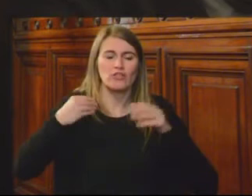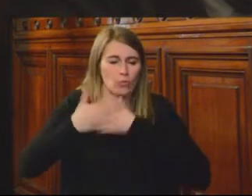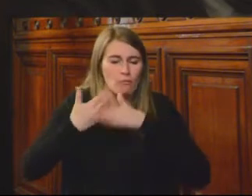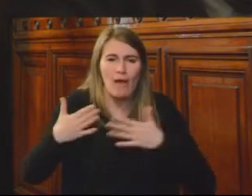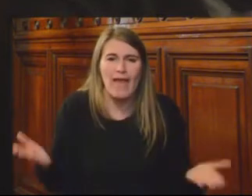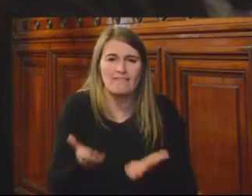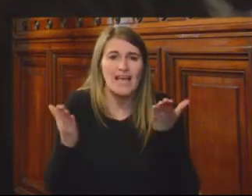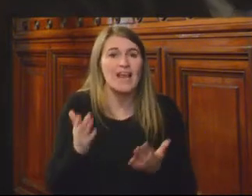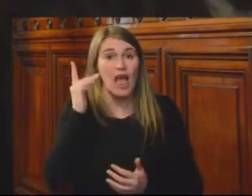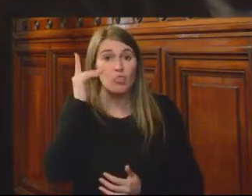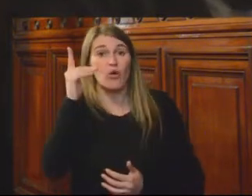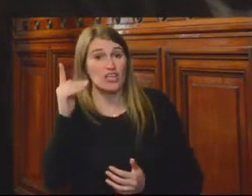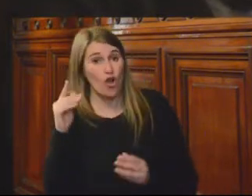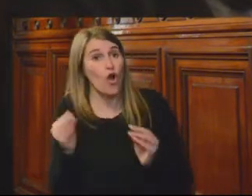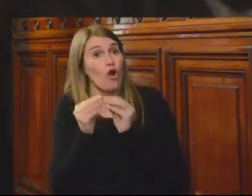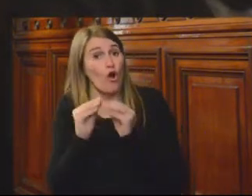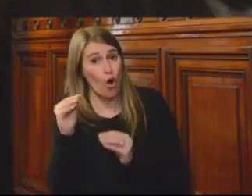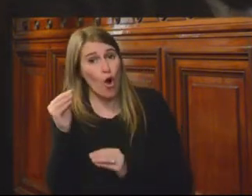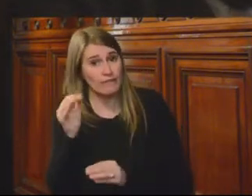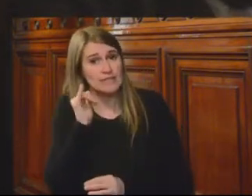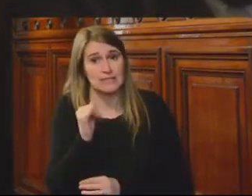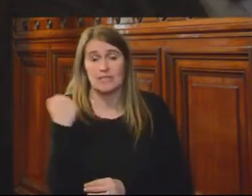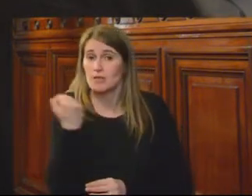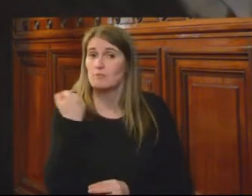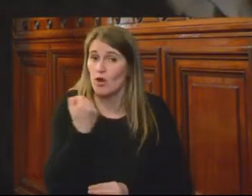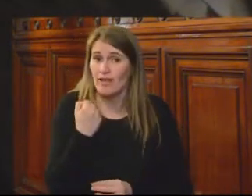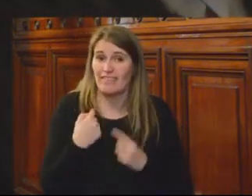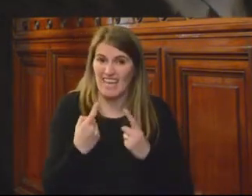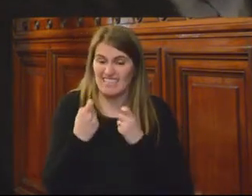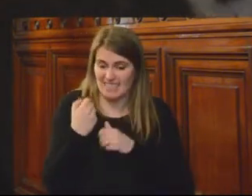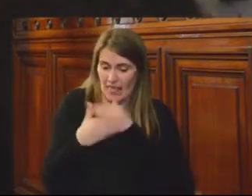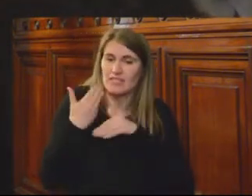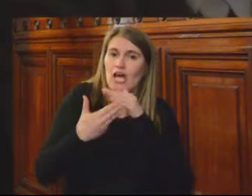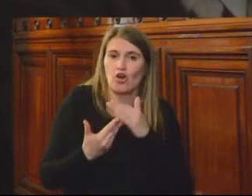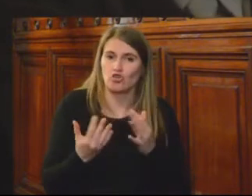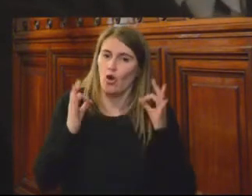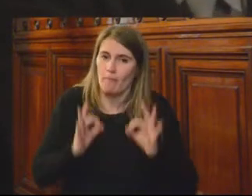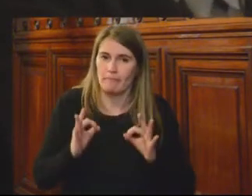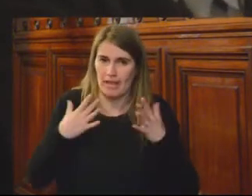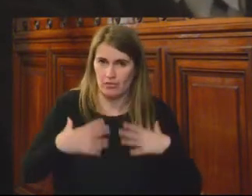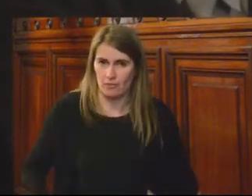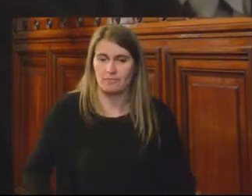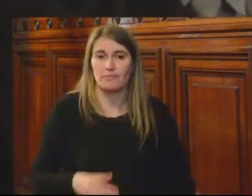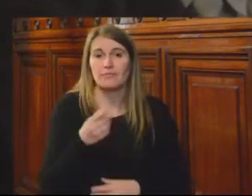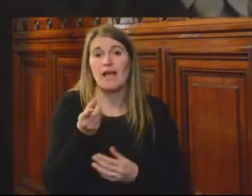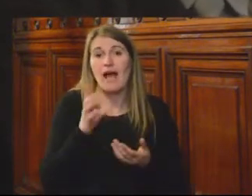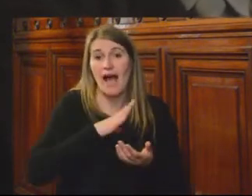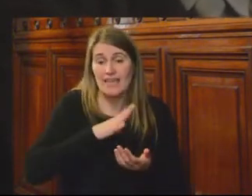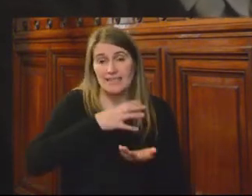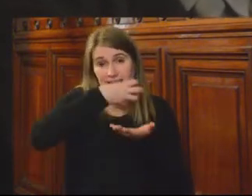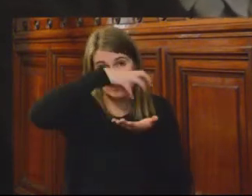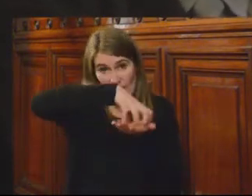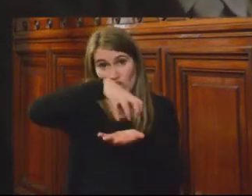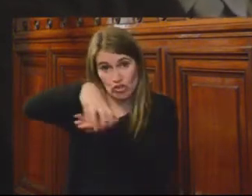educación es percibida por los jóvenes como una herramienta fundamental para su desarrollo integral. Contar con más de 150 centros